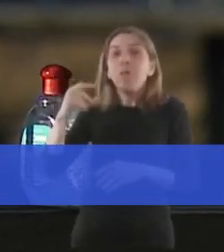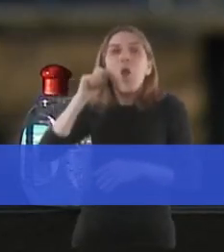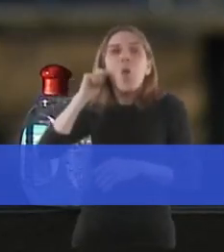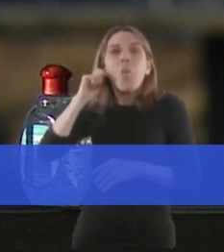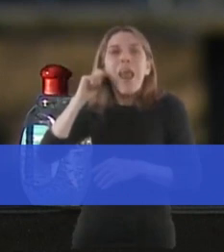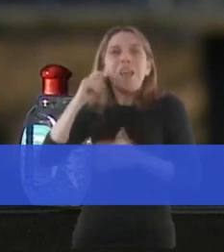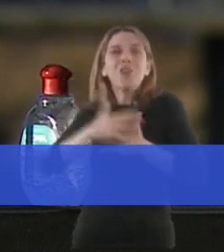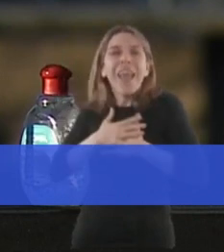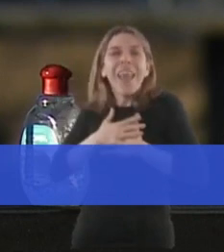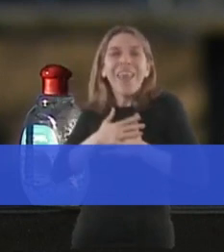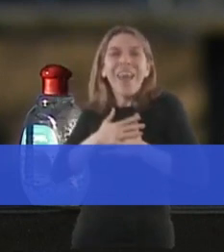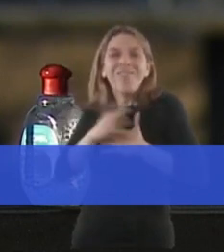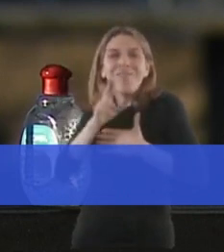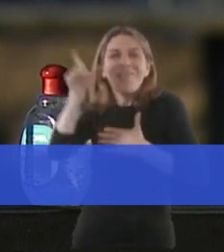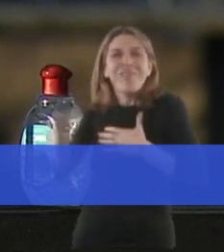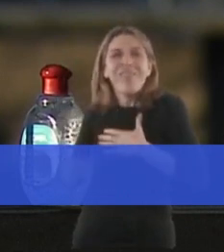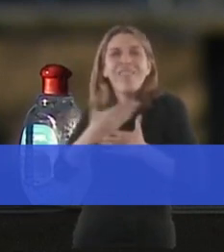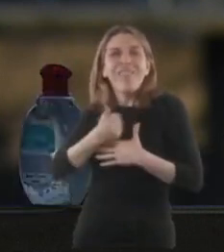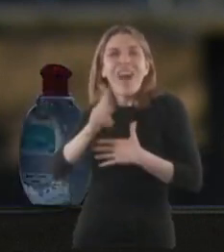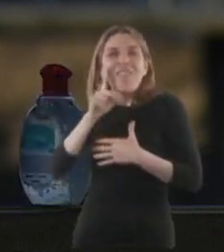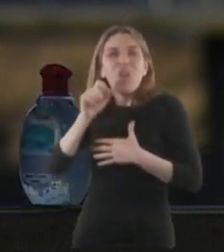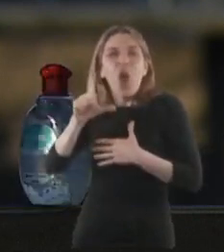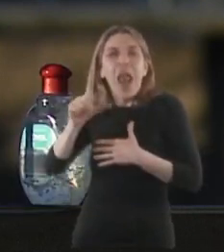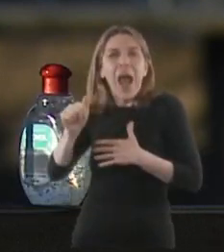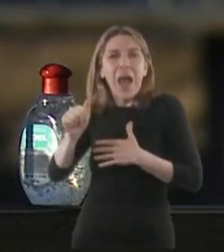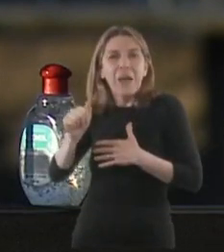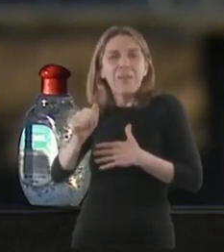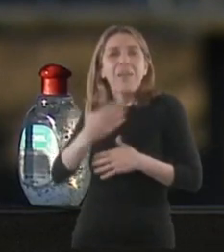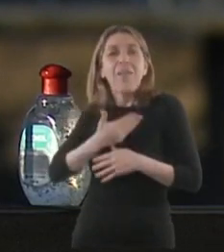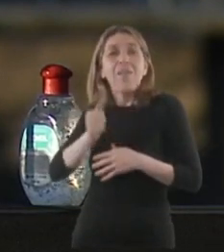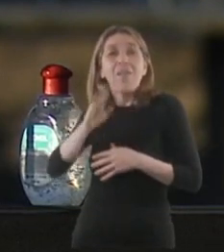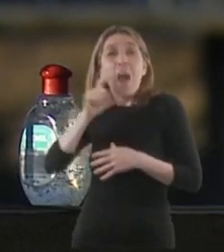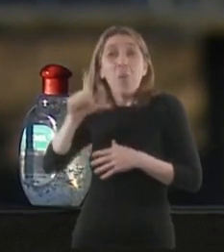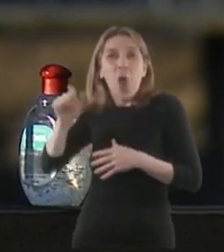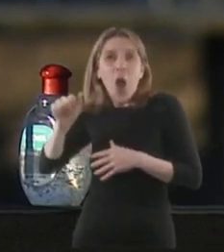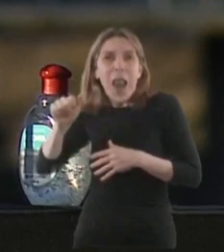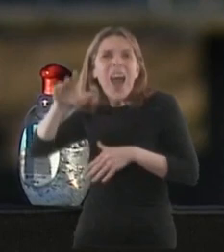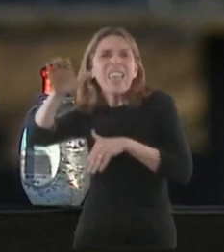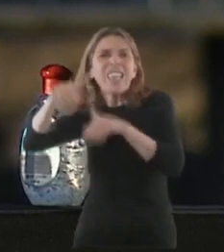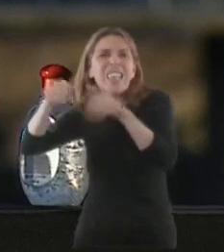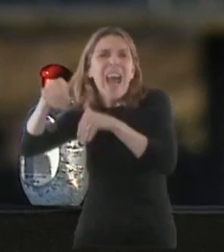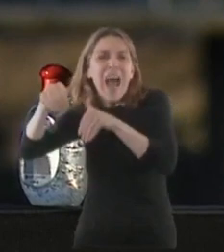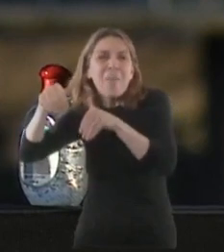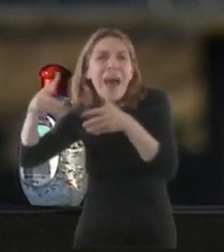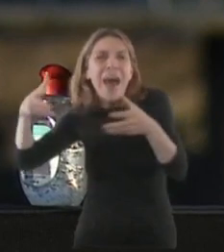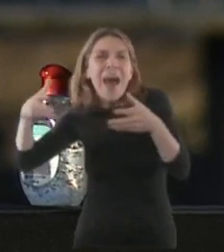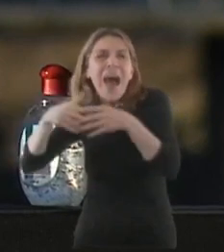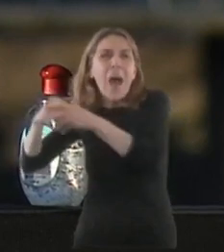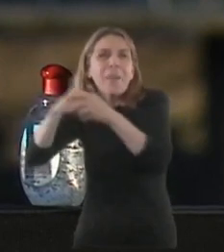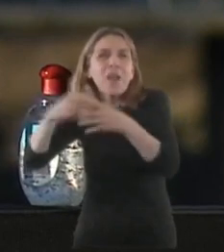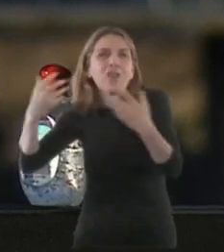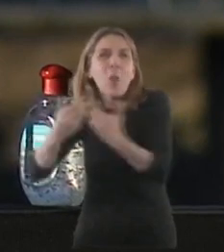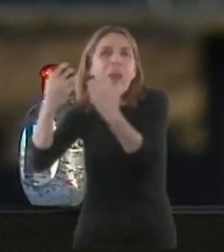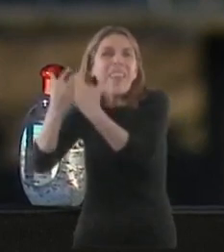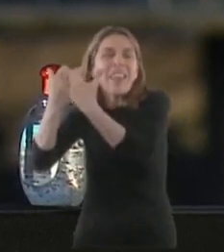querida fabiola había la convocó una reunión con sus amigos y un brindis que no debió